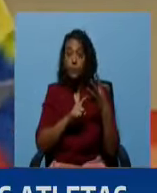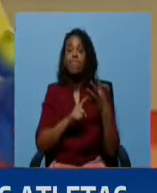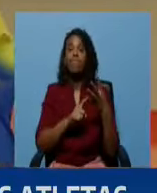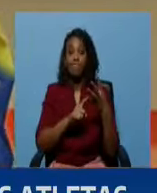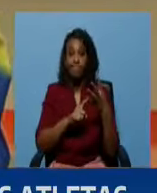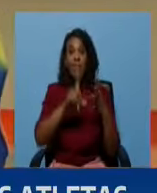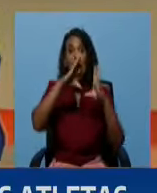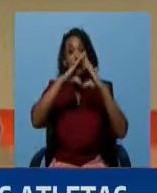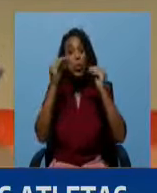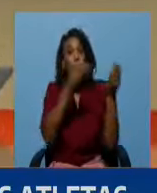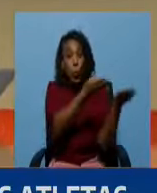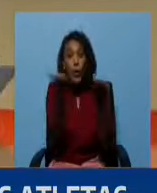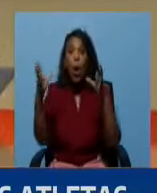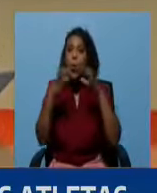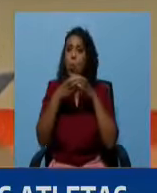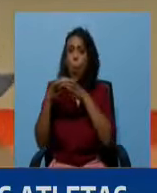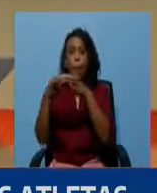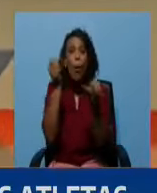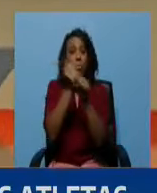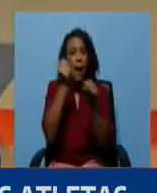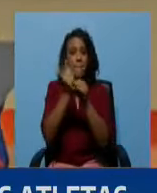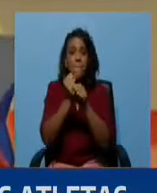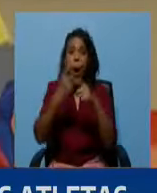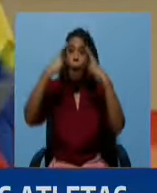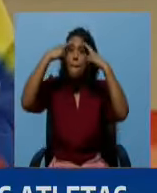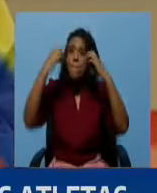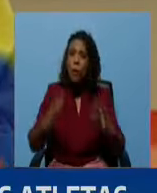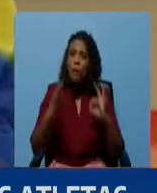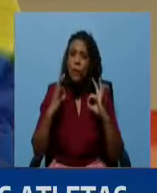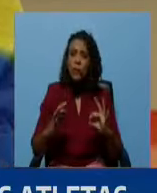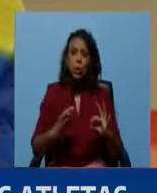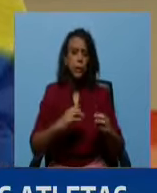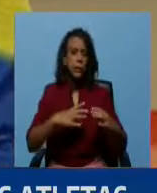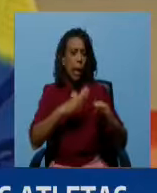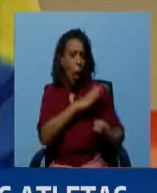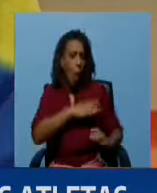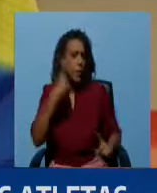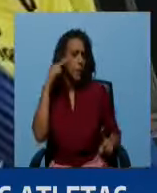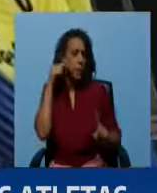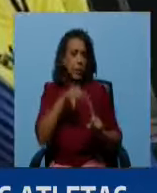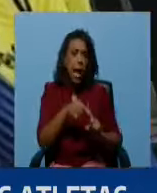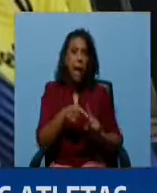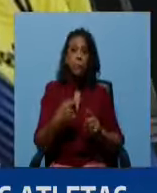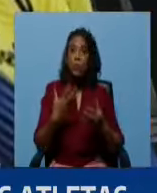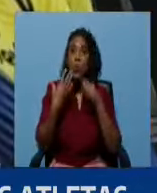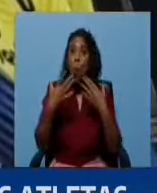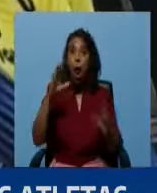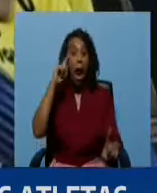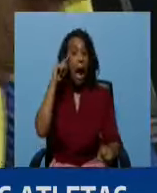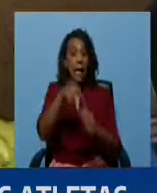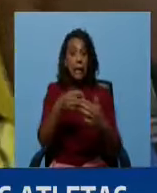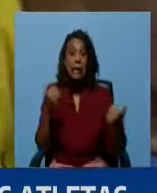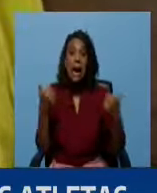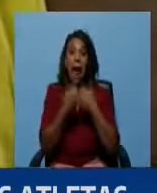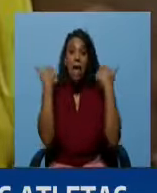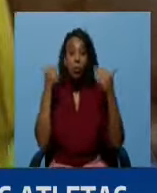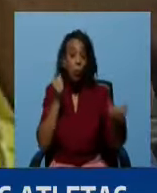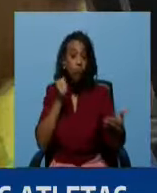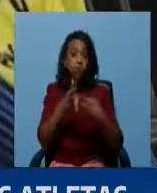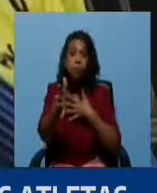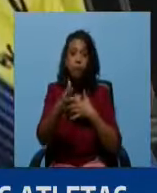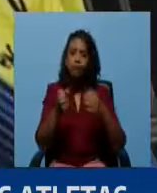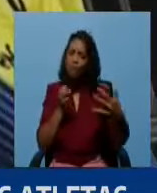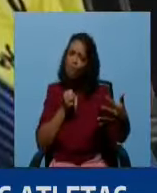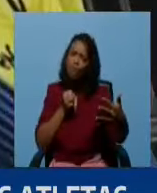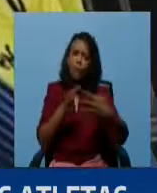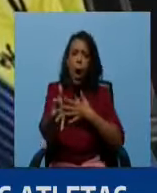y a todo el equipo de trabajo que tiene grandes retos. De aquí en